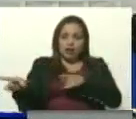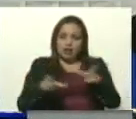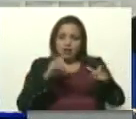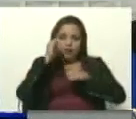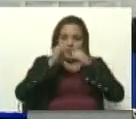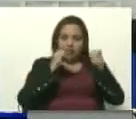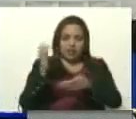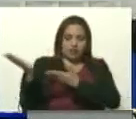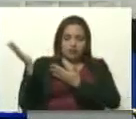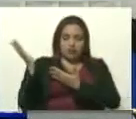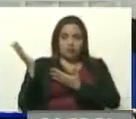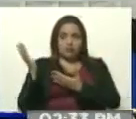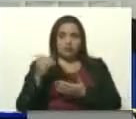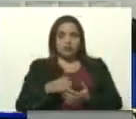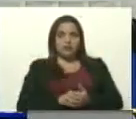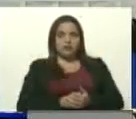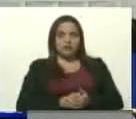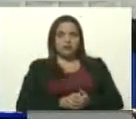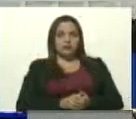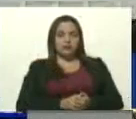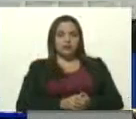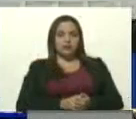video?